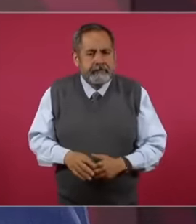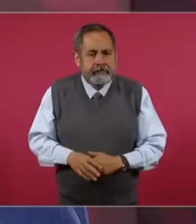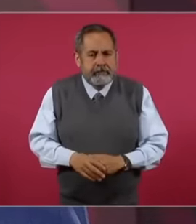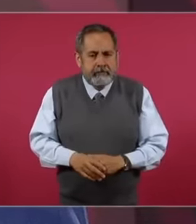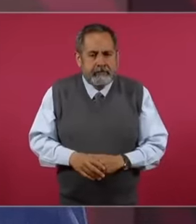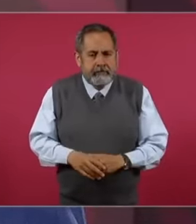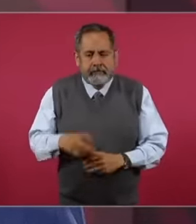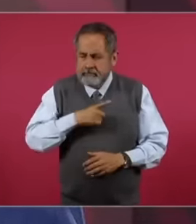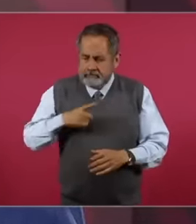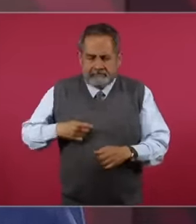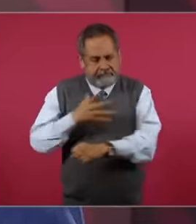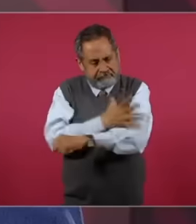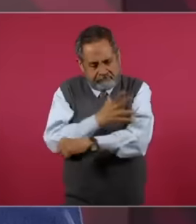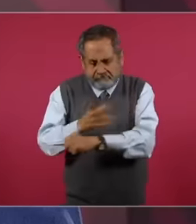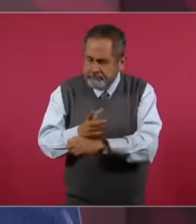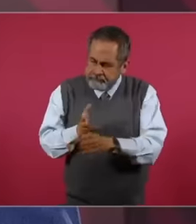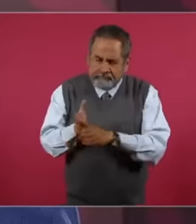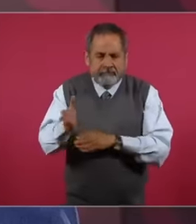y actuar con honestidad.